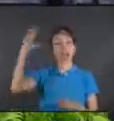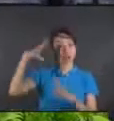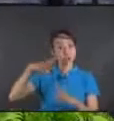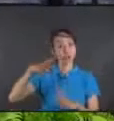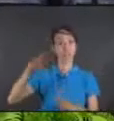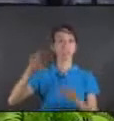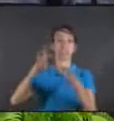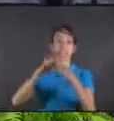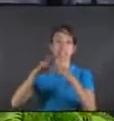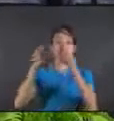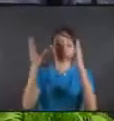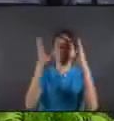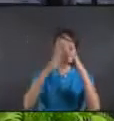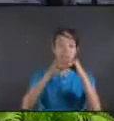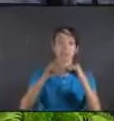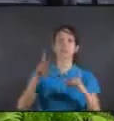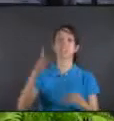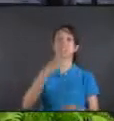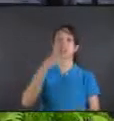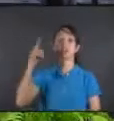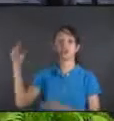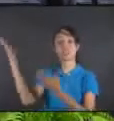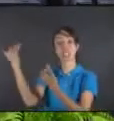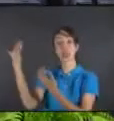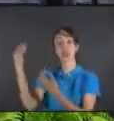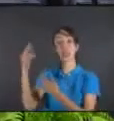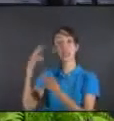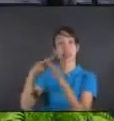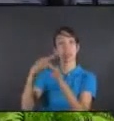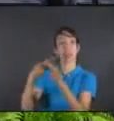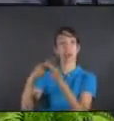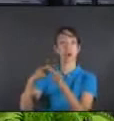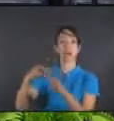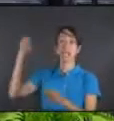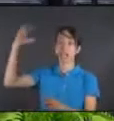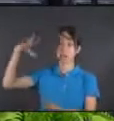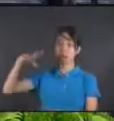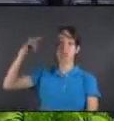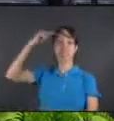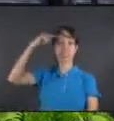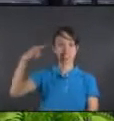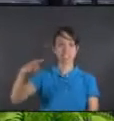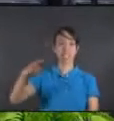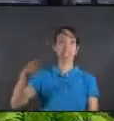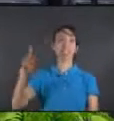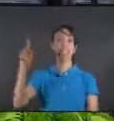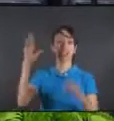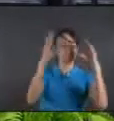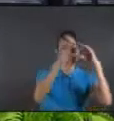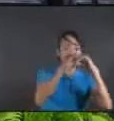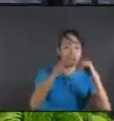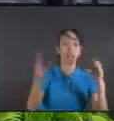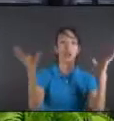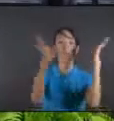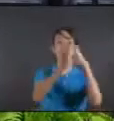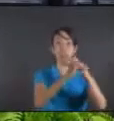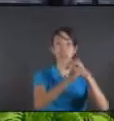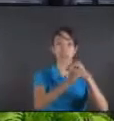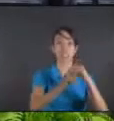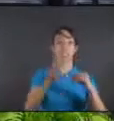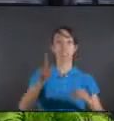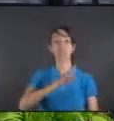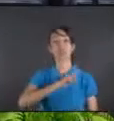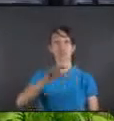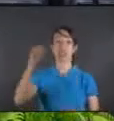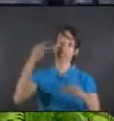Ya se vio lo azul, ya no se miraba la negrura que hace, sino que se miraba lo azul, hermano. Un